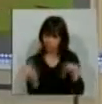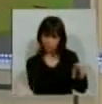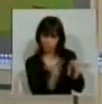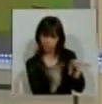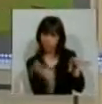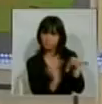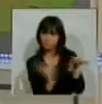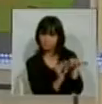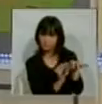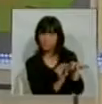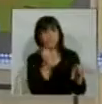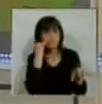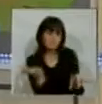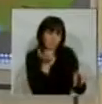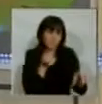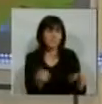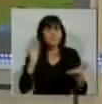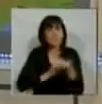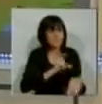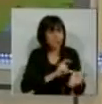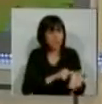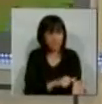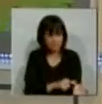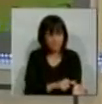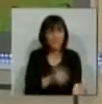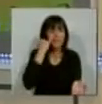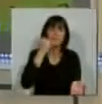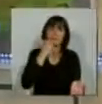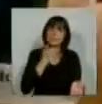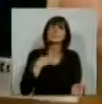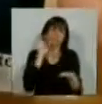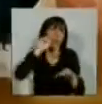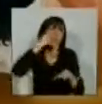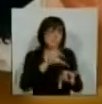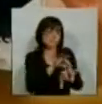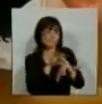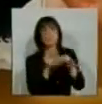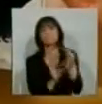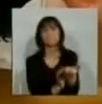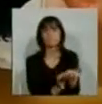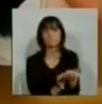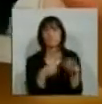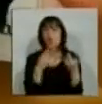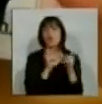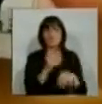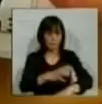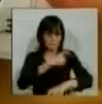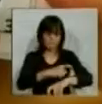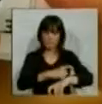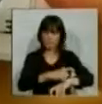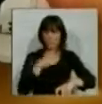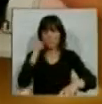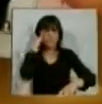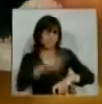la correa del reloj, aprovechando mucho más y además teniendo un diseño mucho más estilizado porque no tenés que tener una pantalla